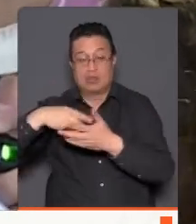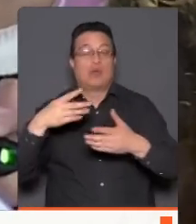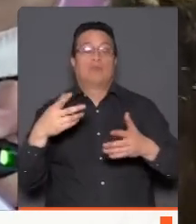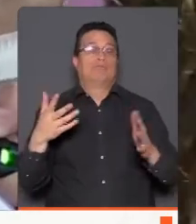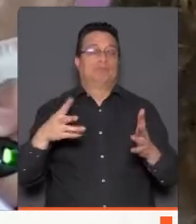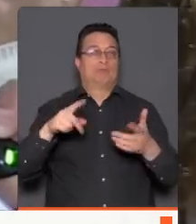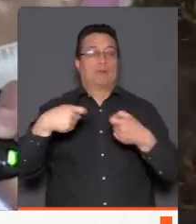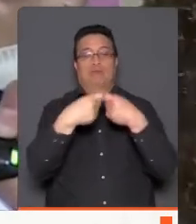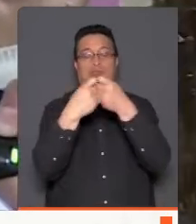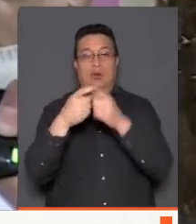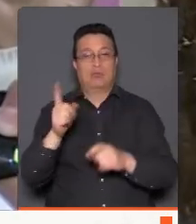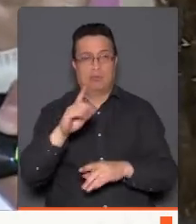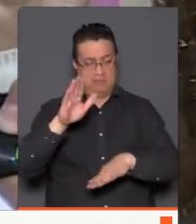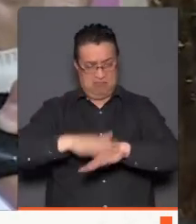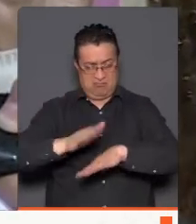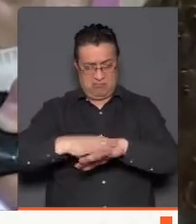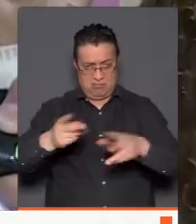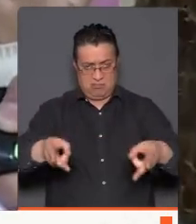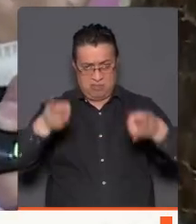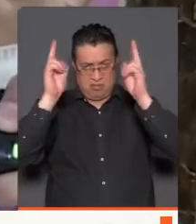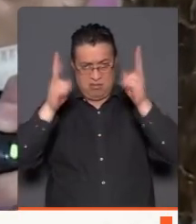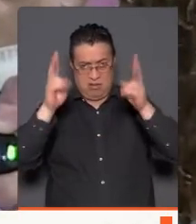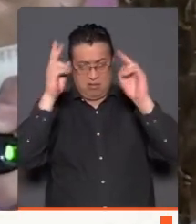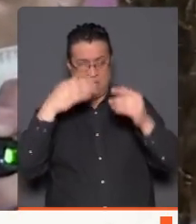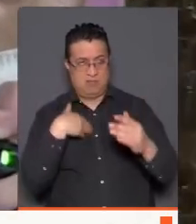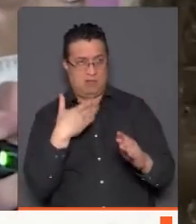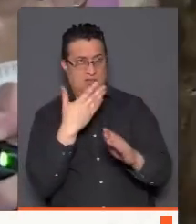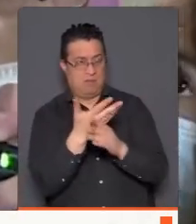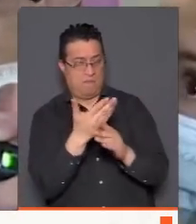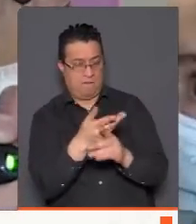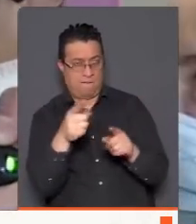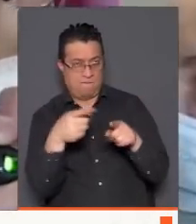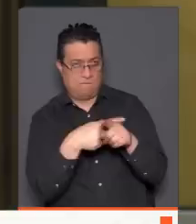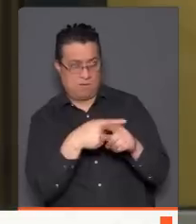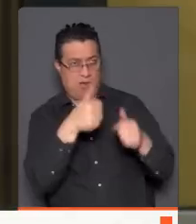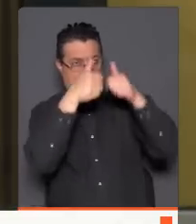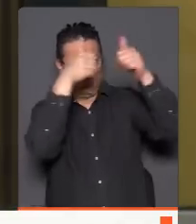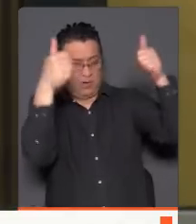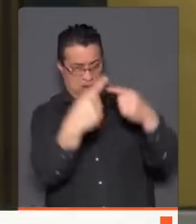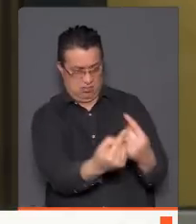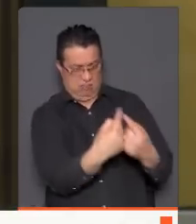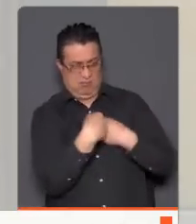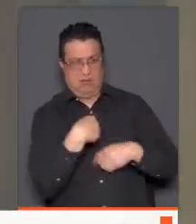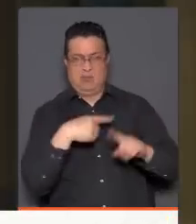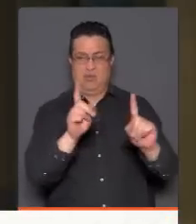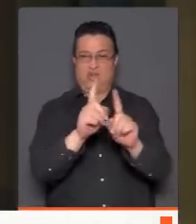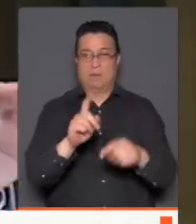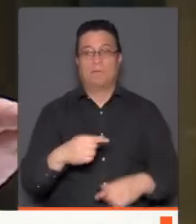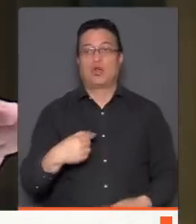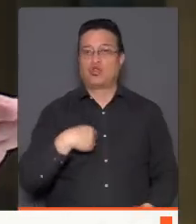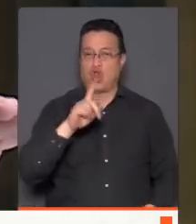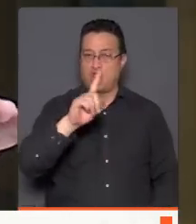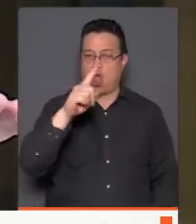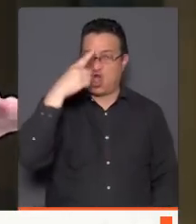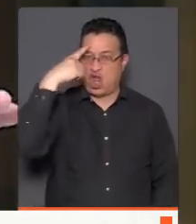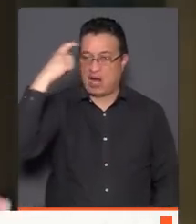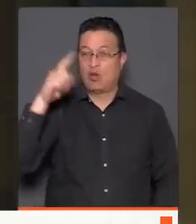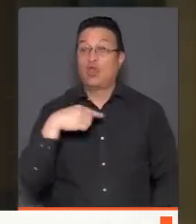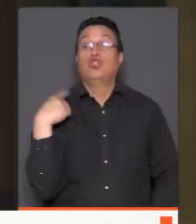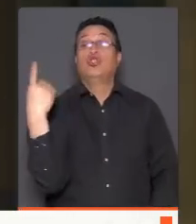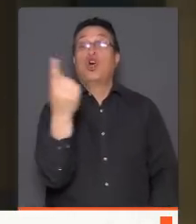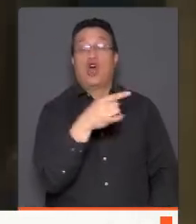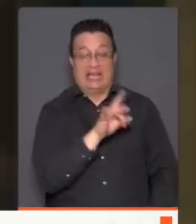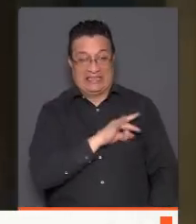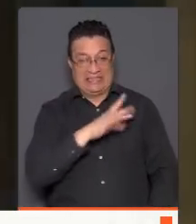que se hagan extorsiones a las autoridades no les creo lo que todos los chilenos quieren hoy día